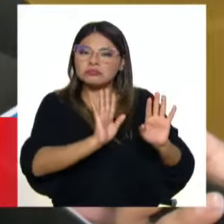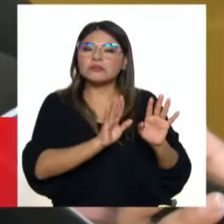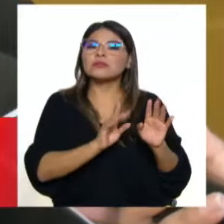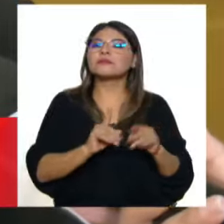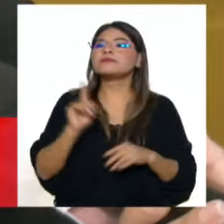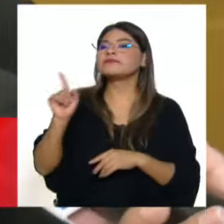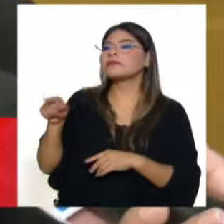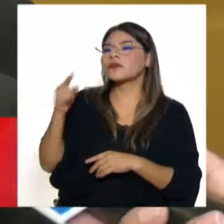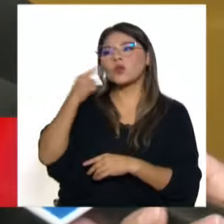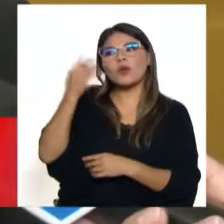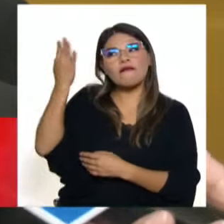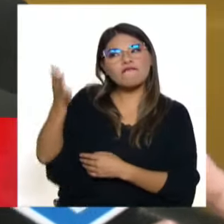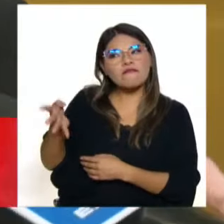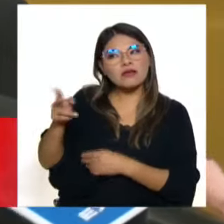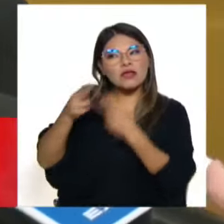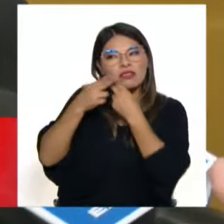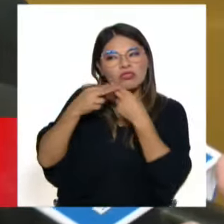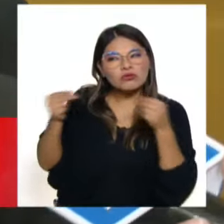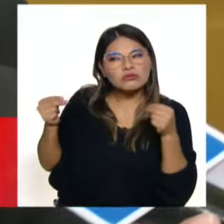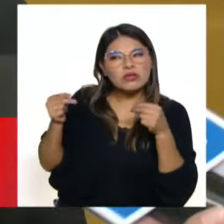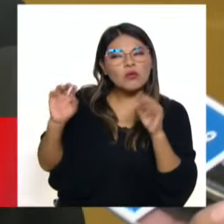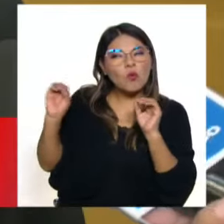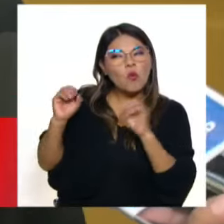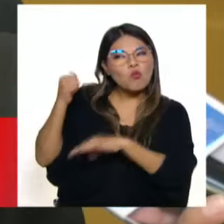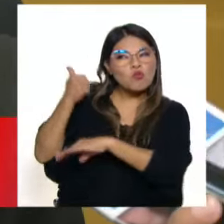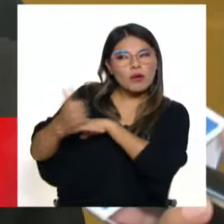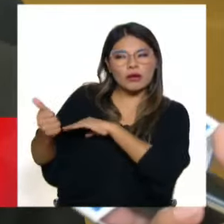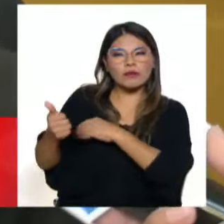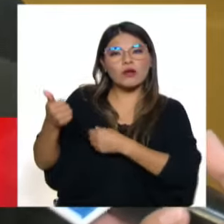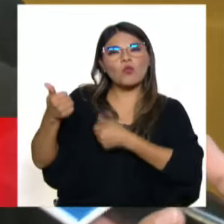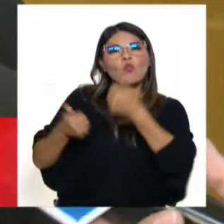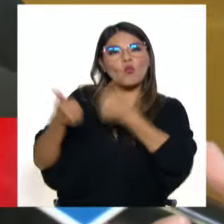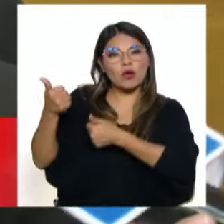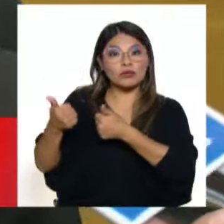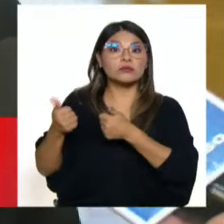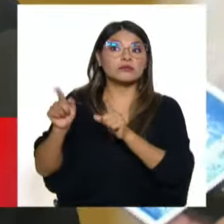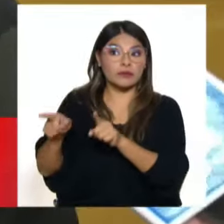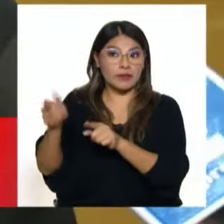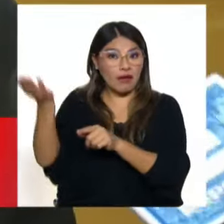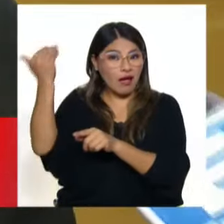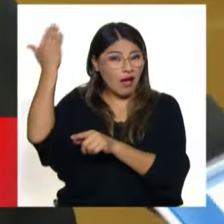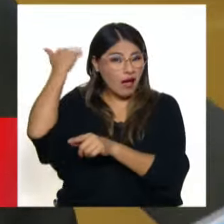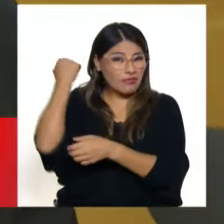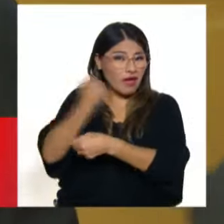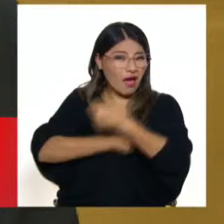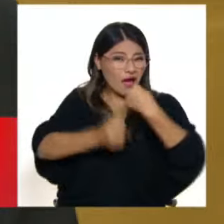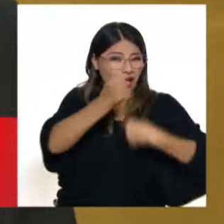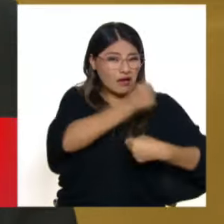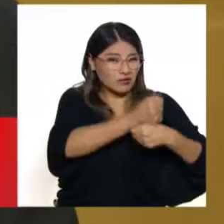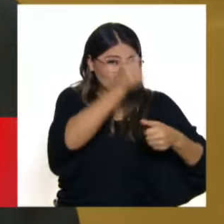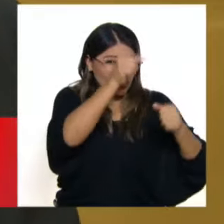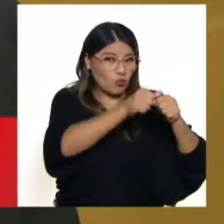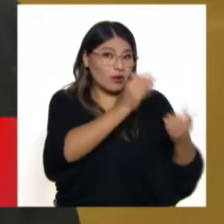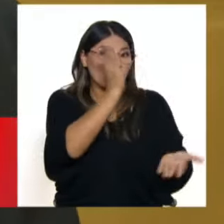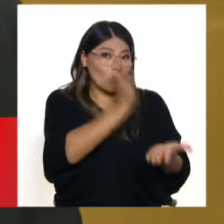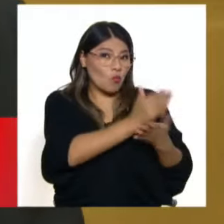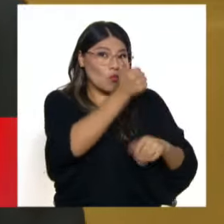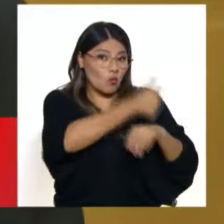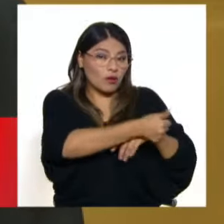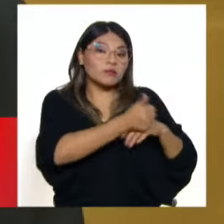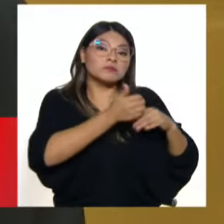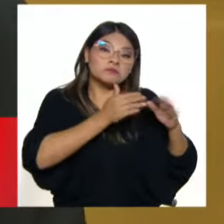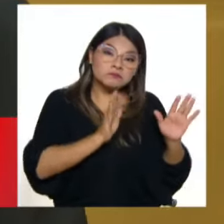es inocente o culpable para ver no De qué manera resarcir también ese daño que posiblemente podría ser